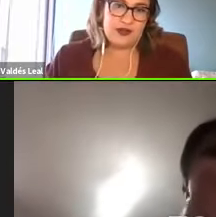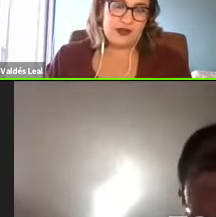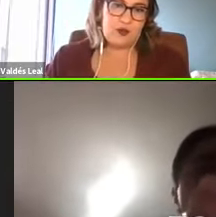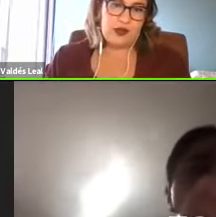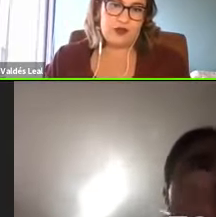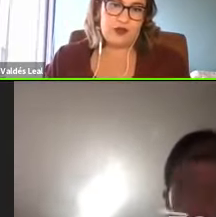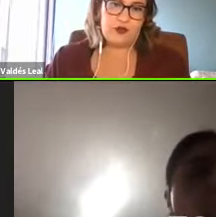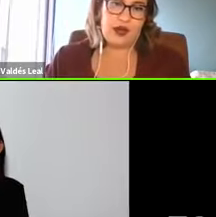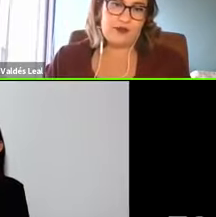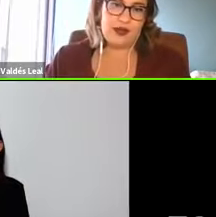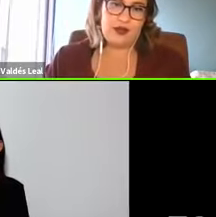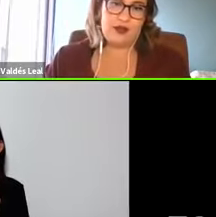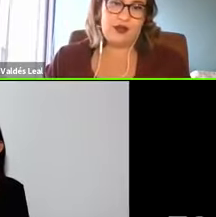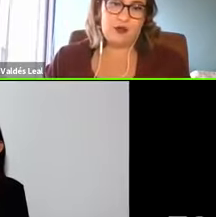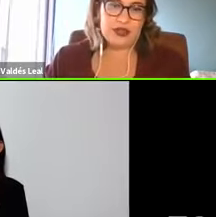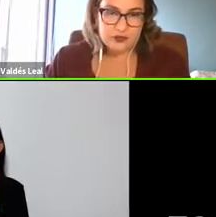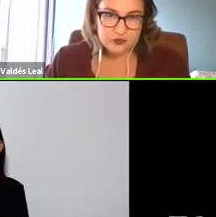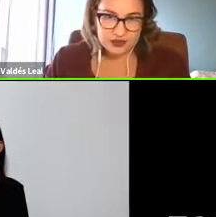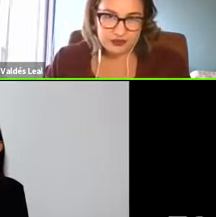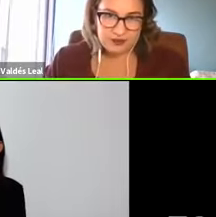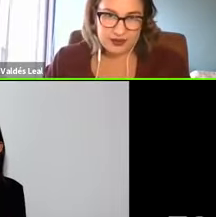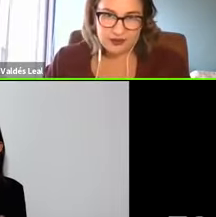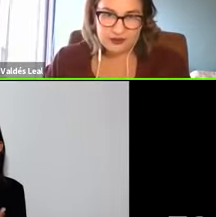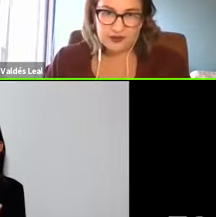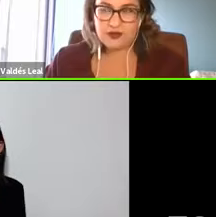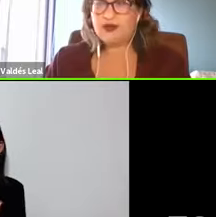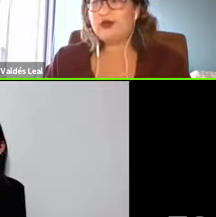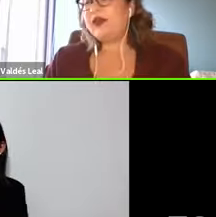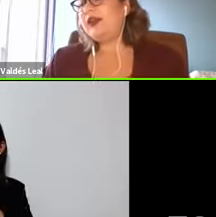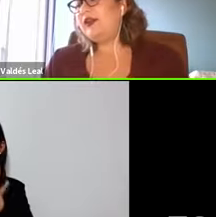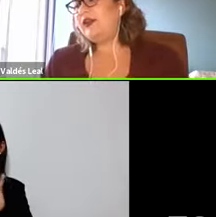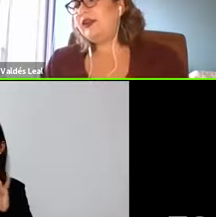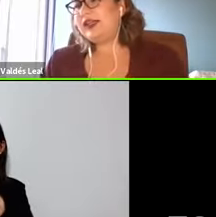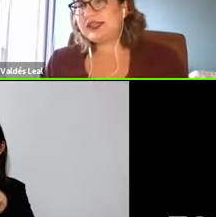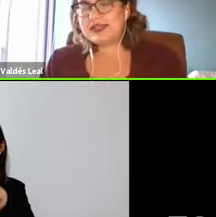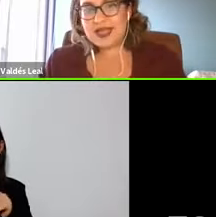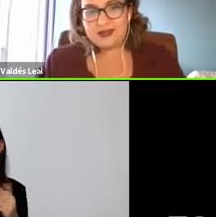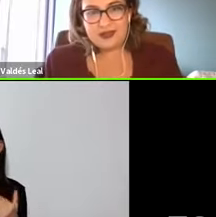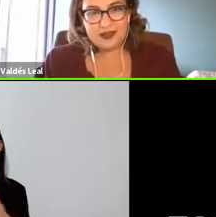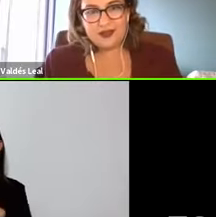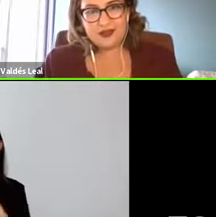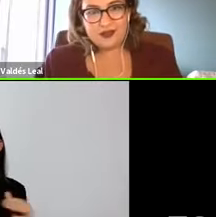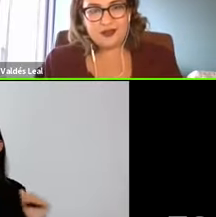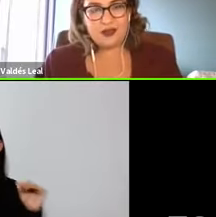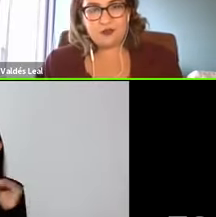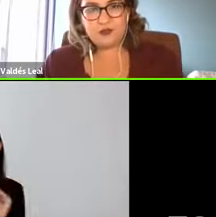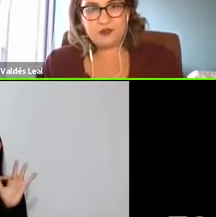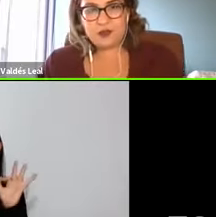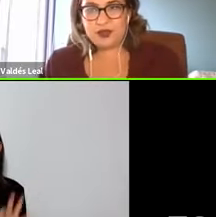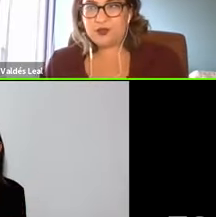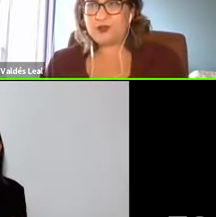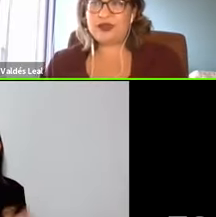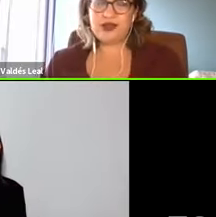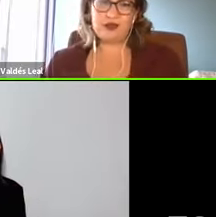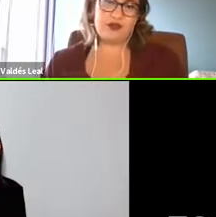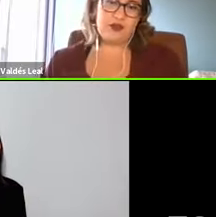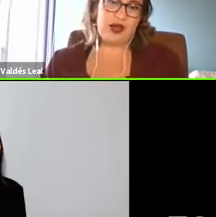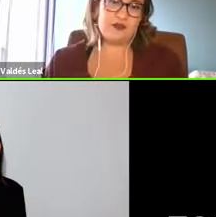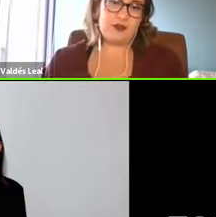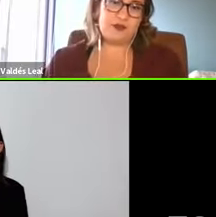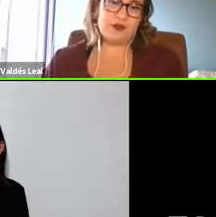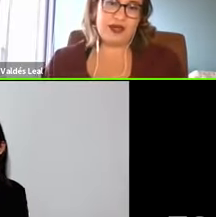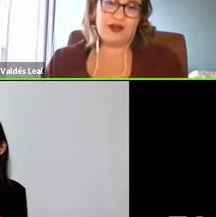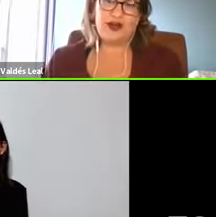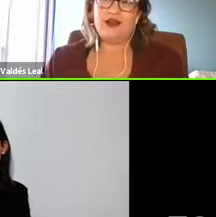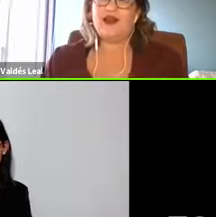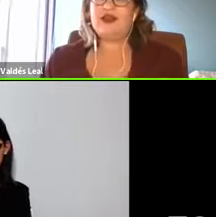me parece que el cuaderno hable de igualdad sustantiva, que resalte y como forma de autocrítica los